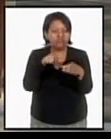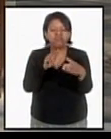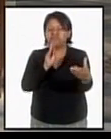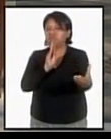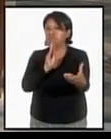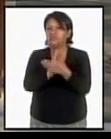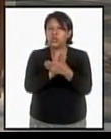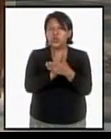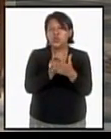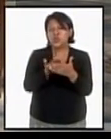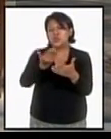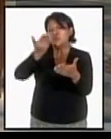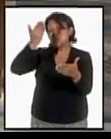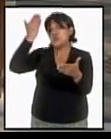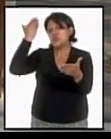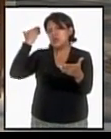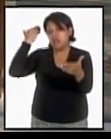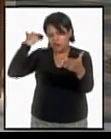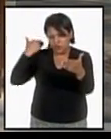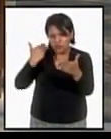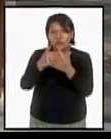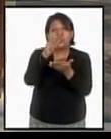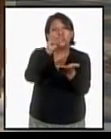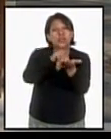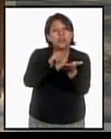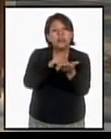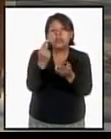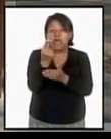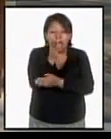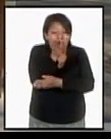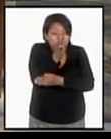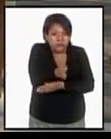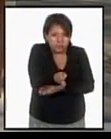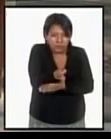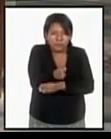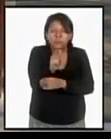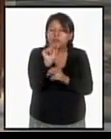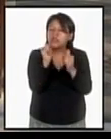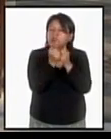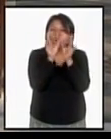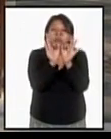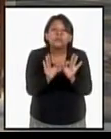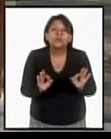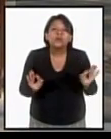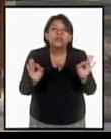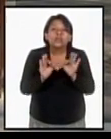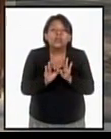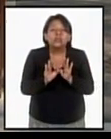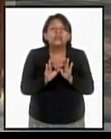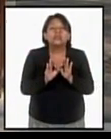hace siglos, grupos a los que urge reconocer, y algo que es fundamental, un trabajo